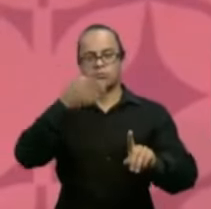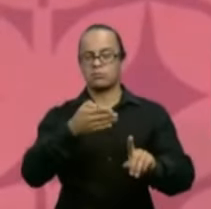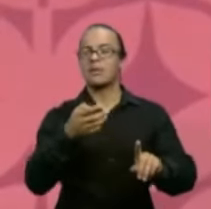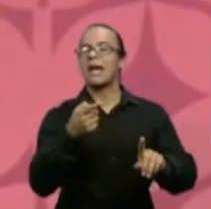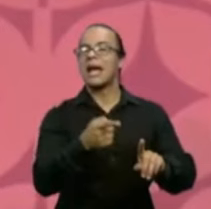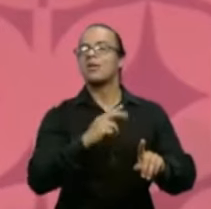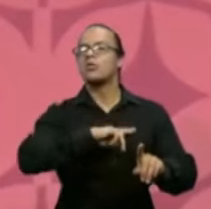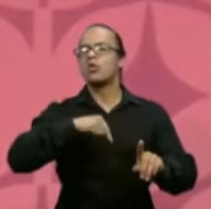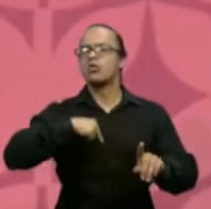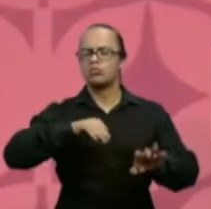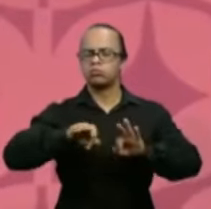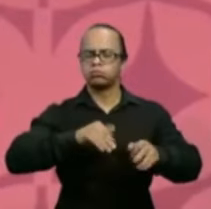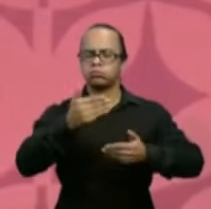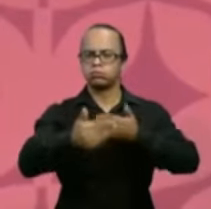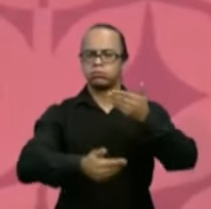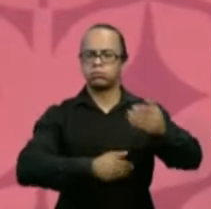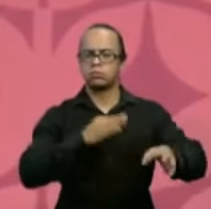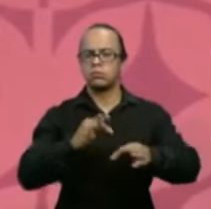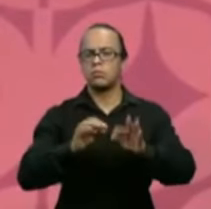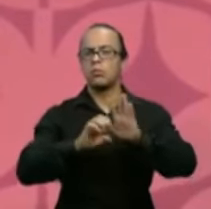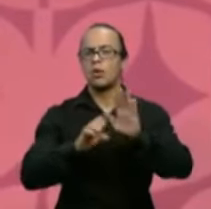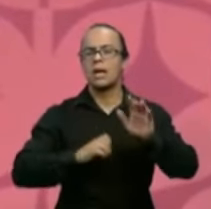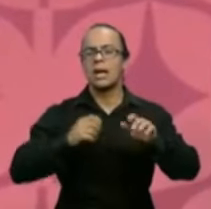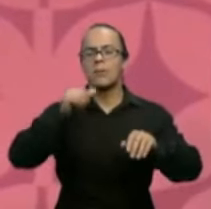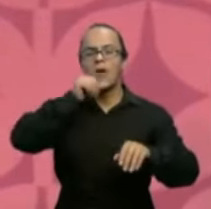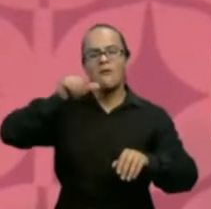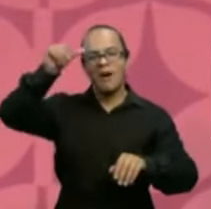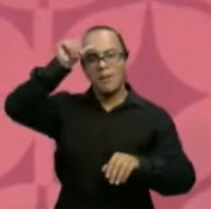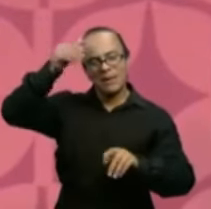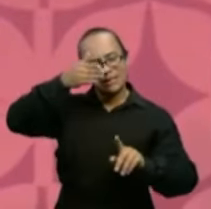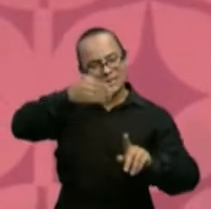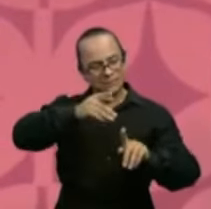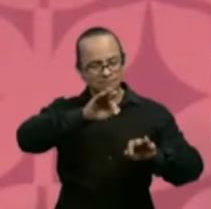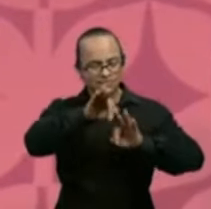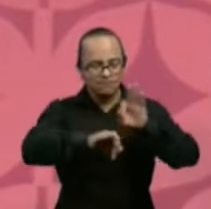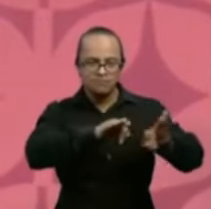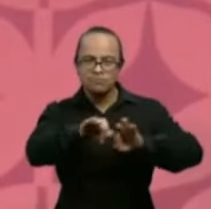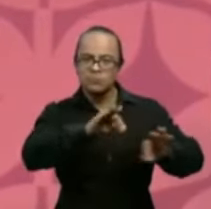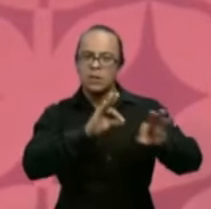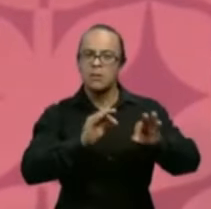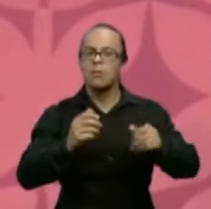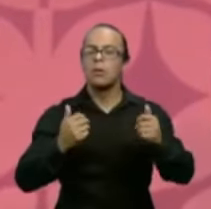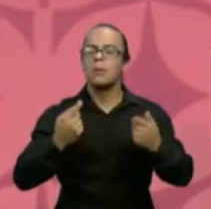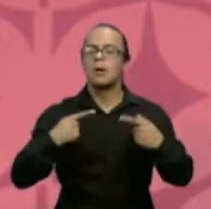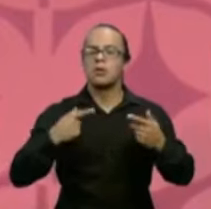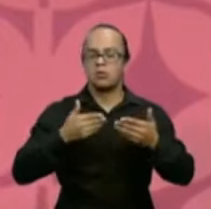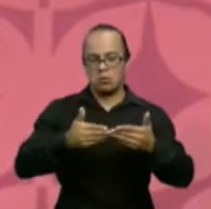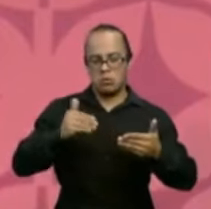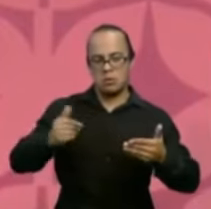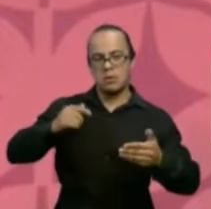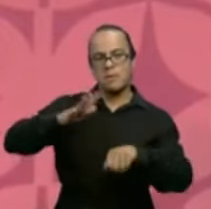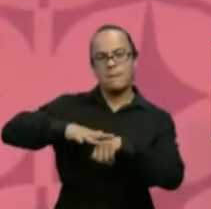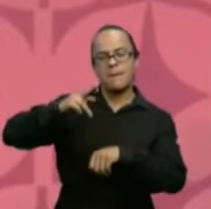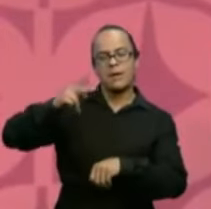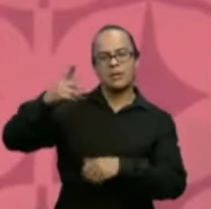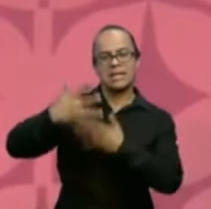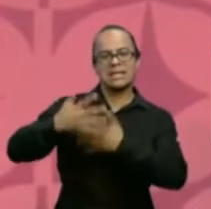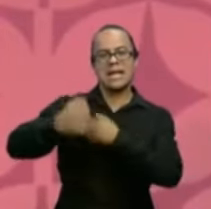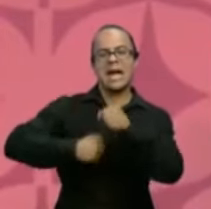daremos a la tarea de erradicar el analfabetismo y el rezago educativo en personas mayores de 15